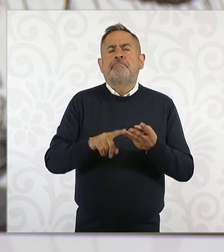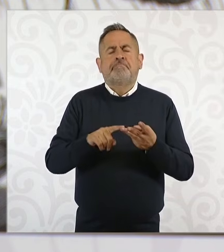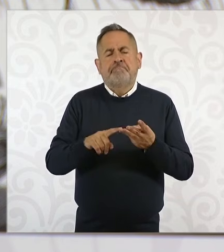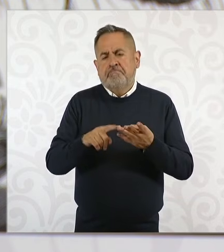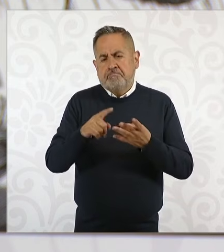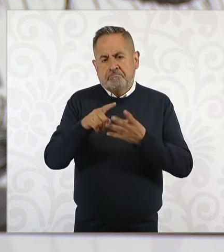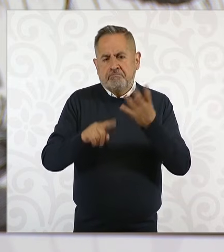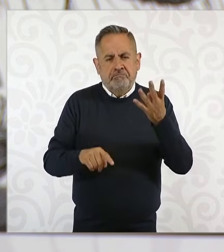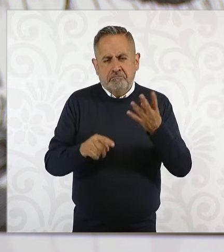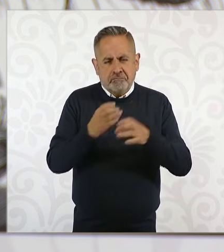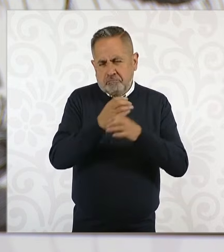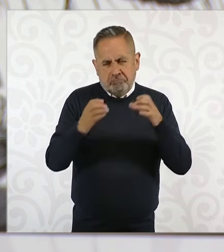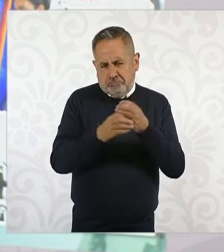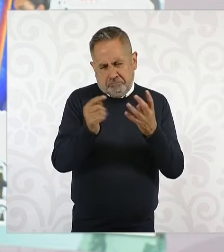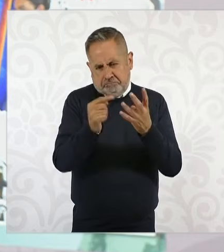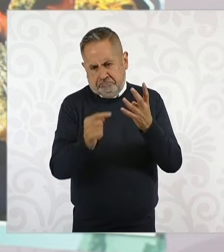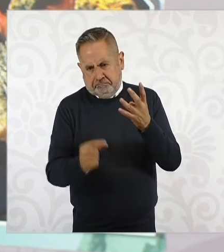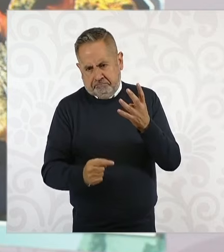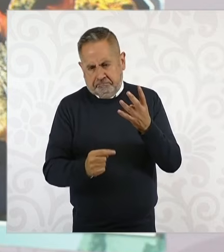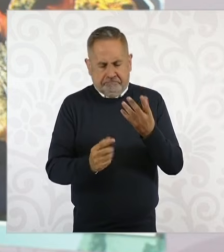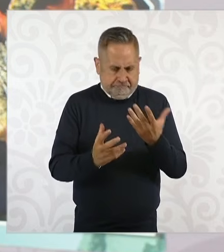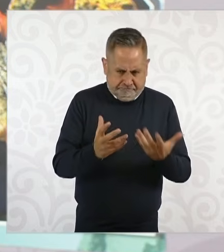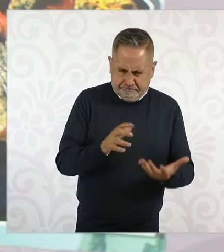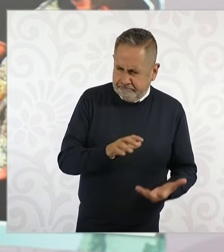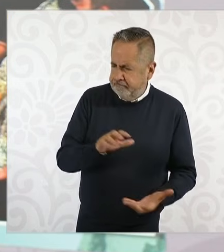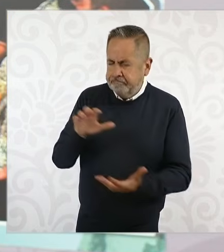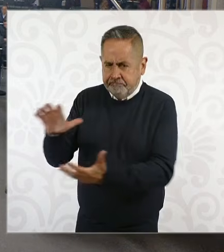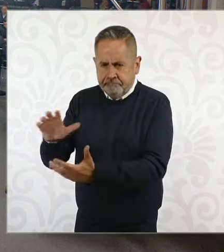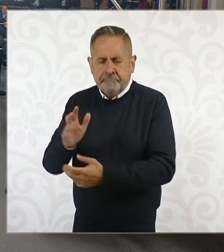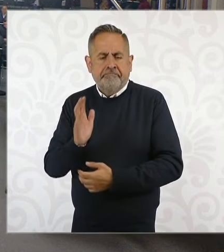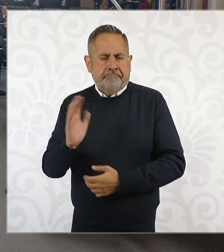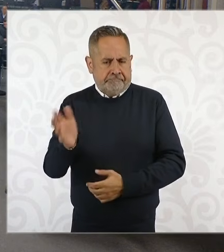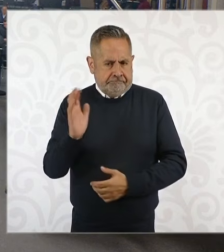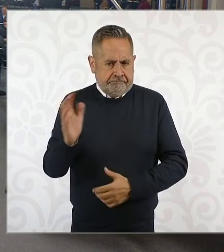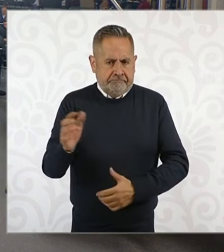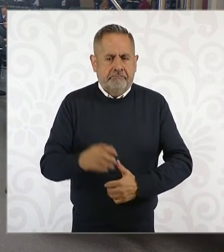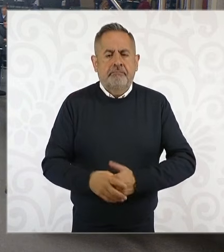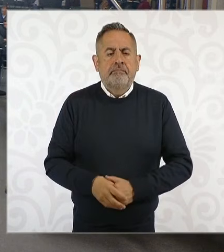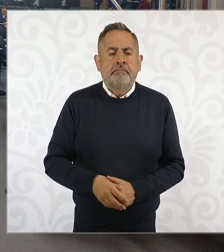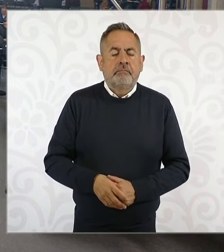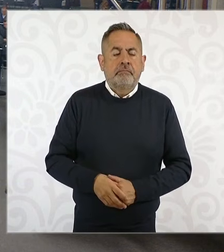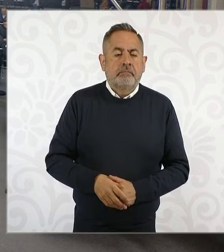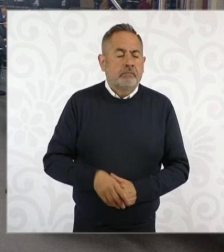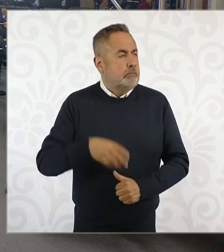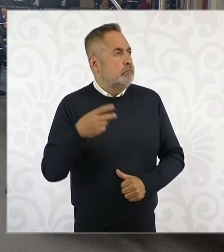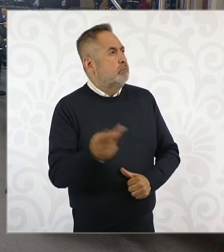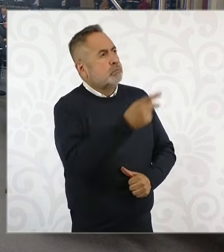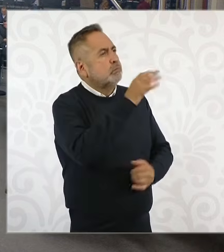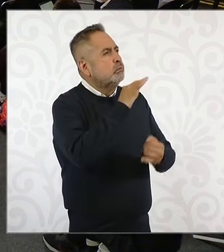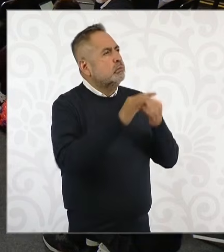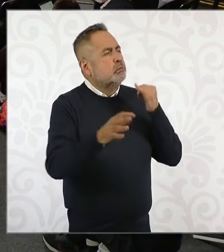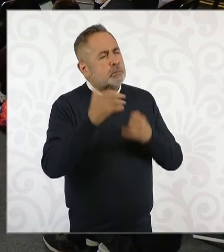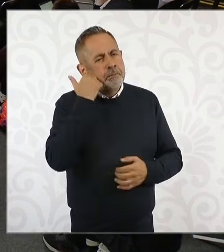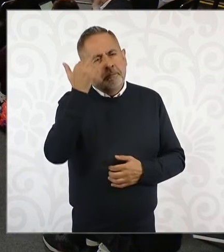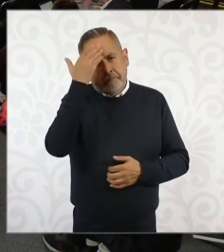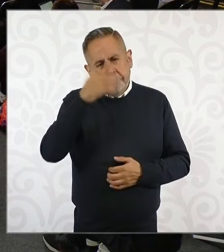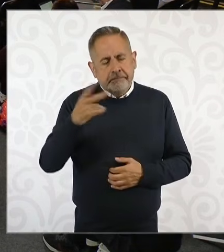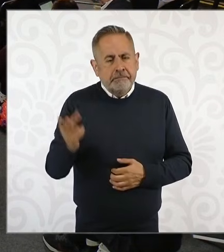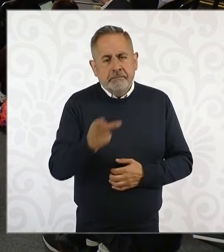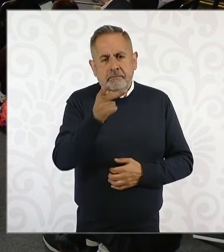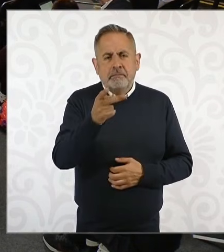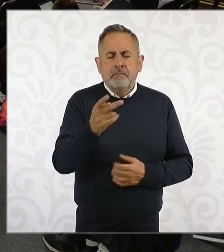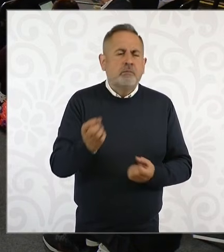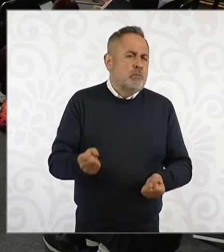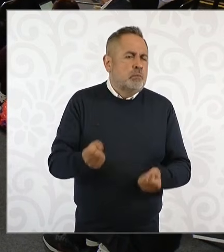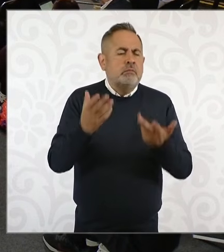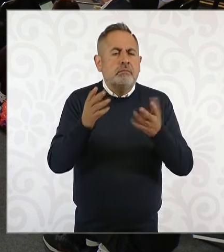y algunos otros insumos. Presidenta, para finalizar, me gustaría conocer su opinión acerca de una